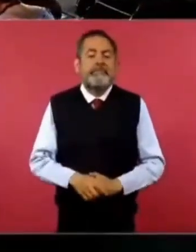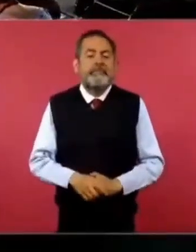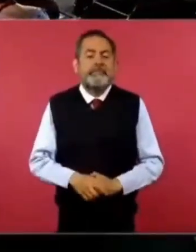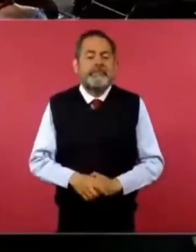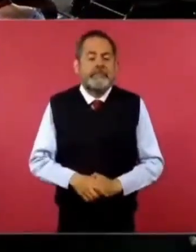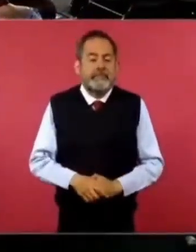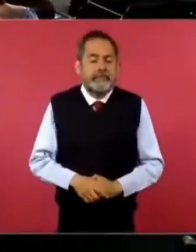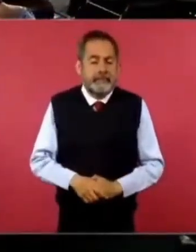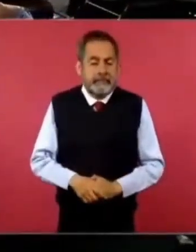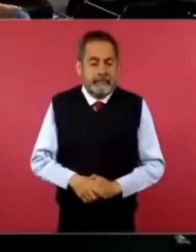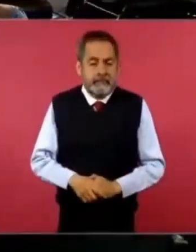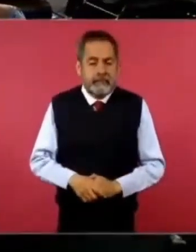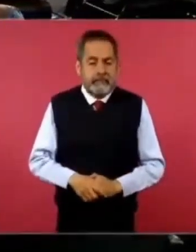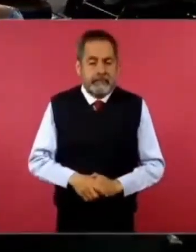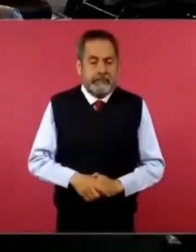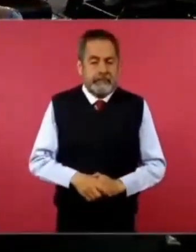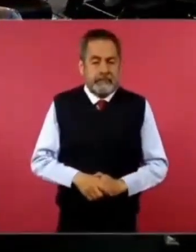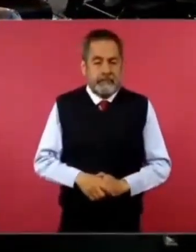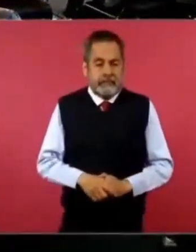Pero